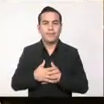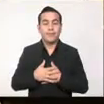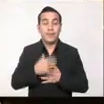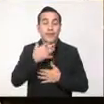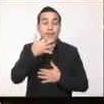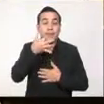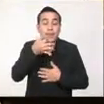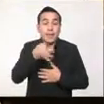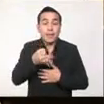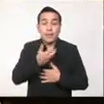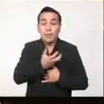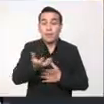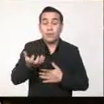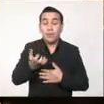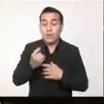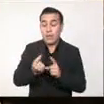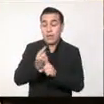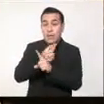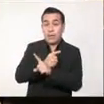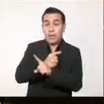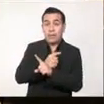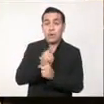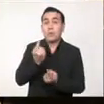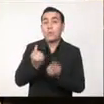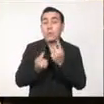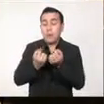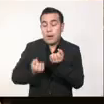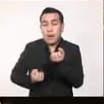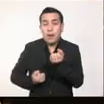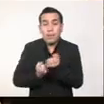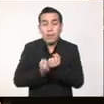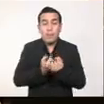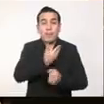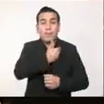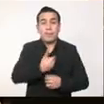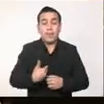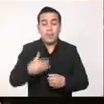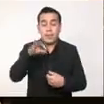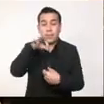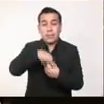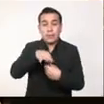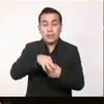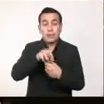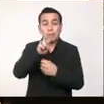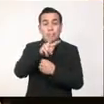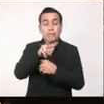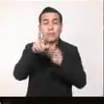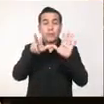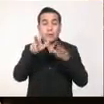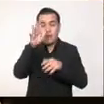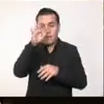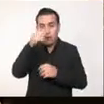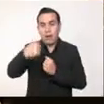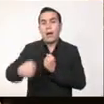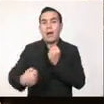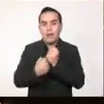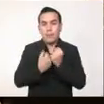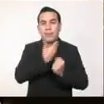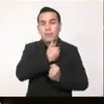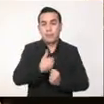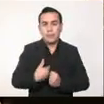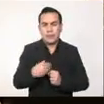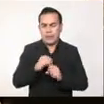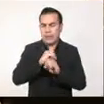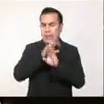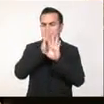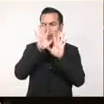Sin embargo, la población trasladó en una buena parte el apoyo hacia el presidente en las elecciones del 28 de febrero. Eso es un hecho, independientemente de cómo sea la